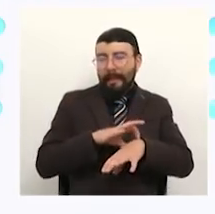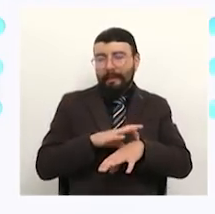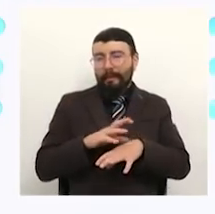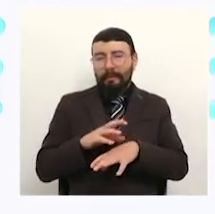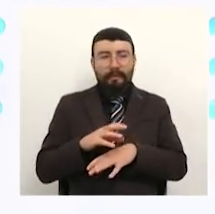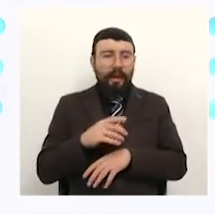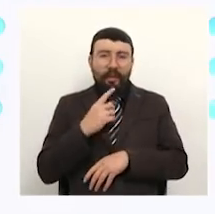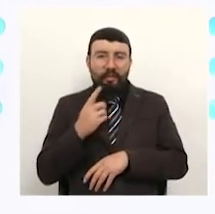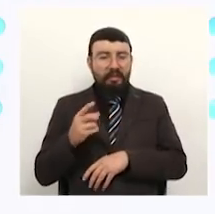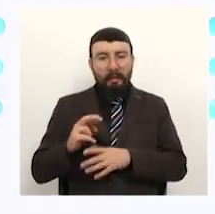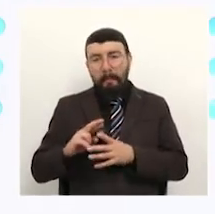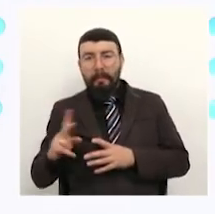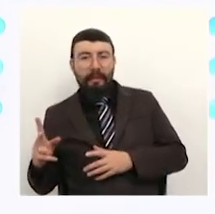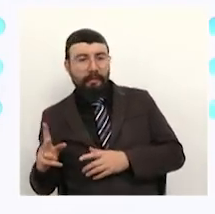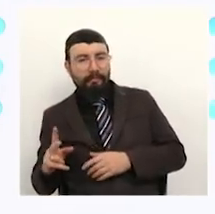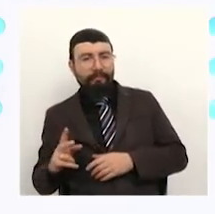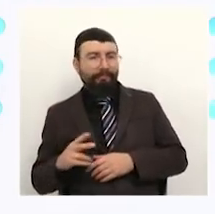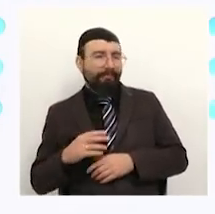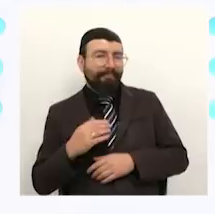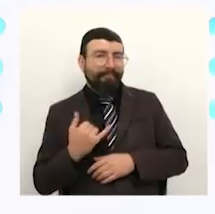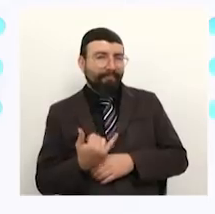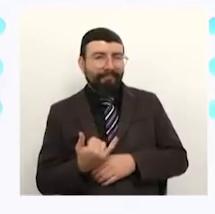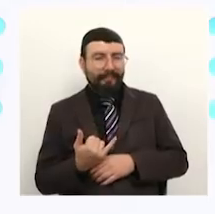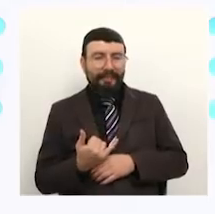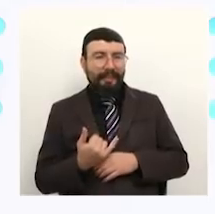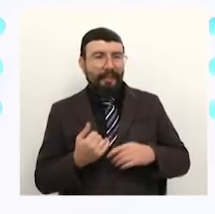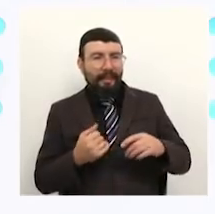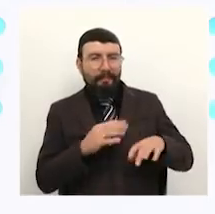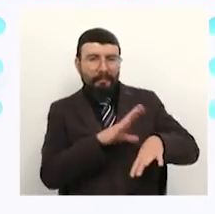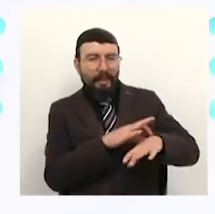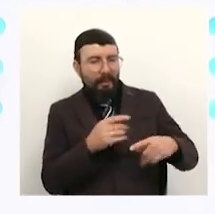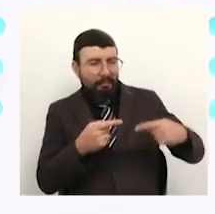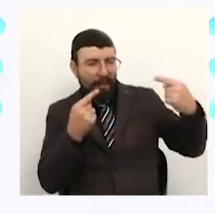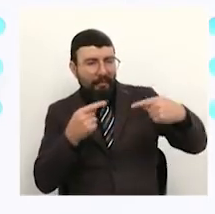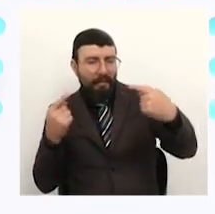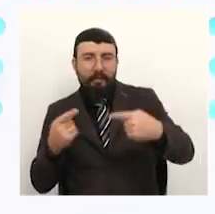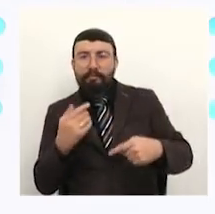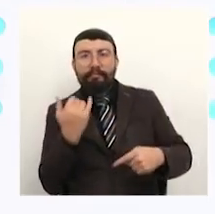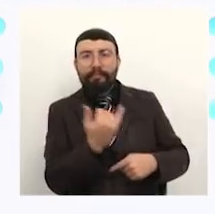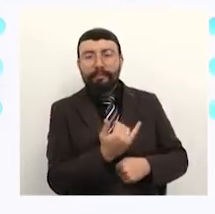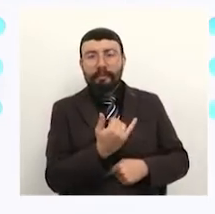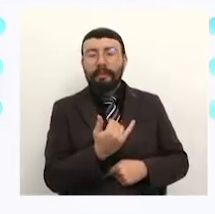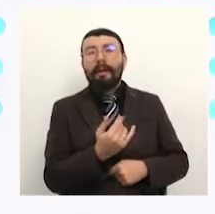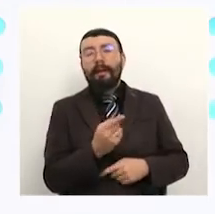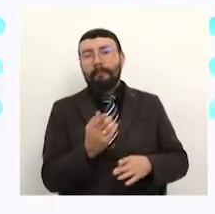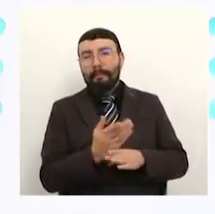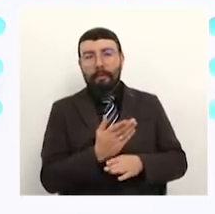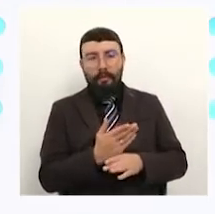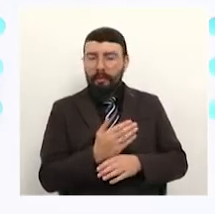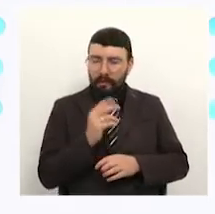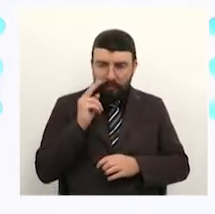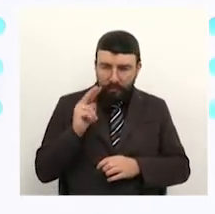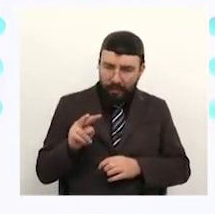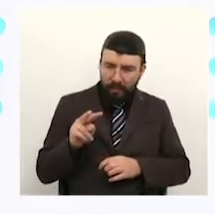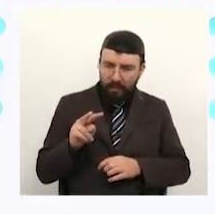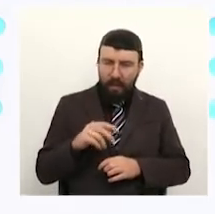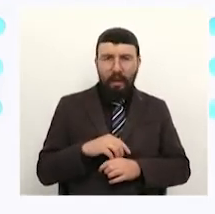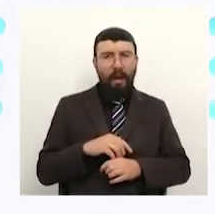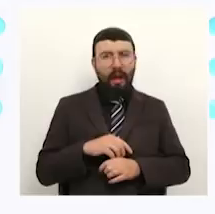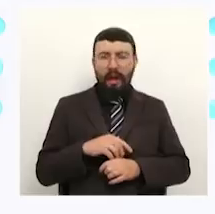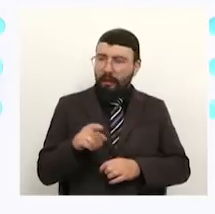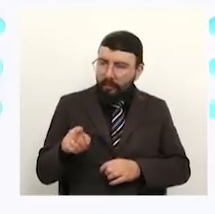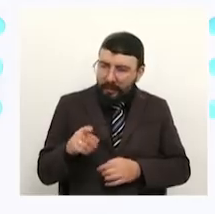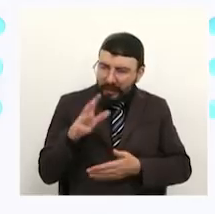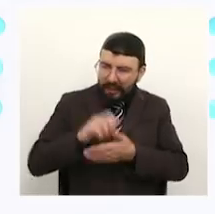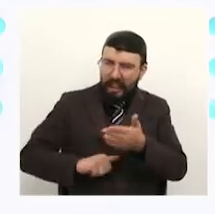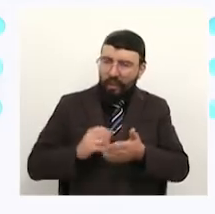nuestra gran pelea con muchos de los compañeros alópatas es esa porque uno si ve que definitivamente uno retirarles